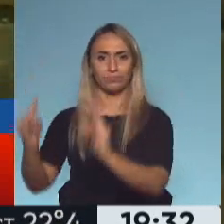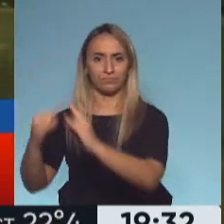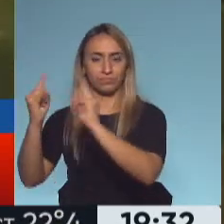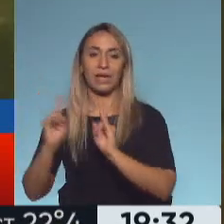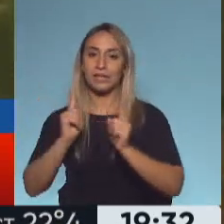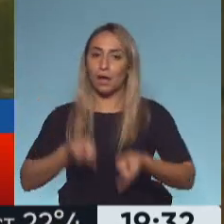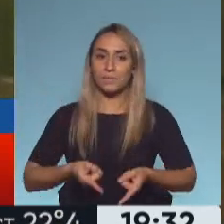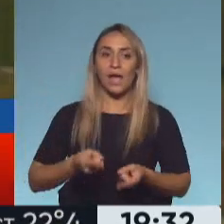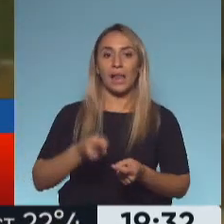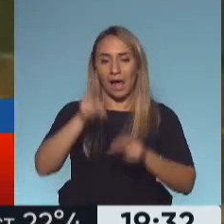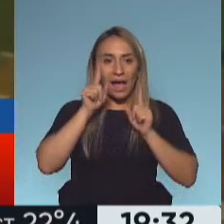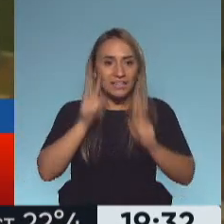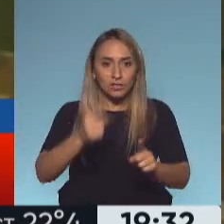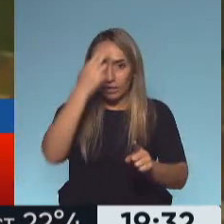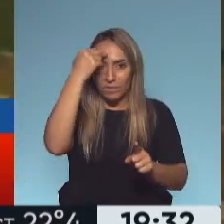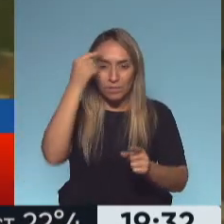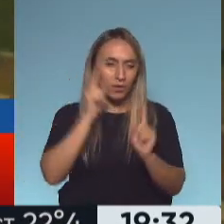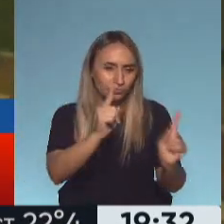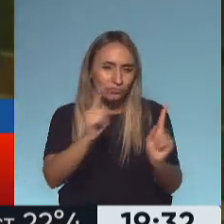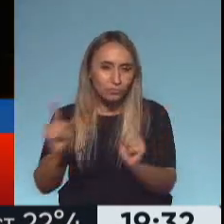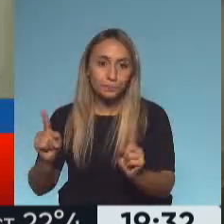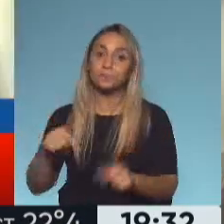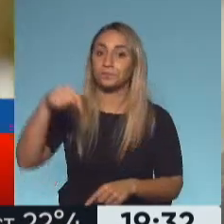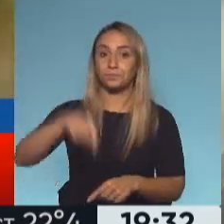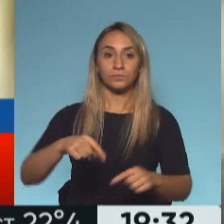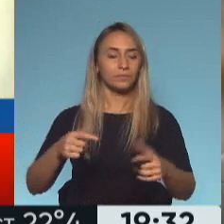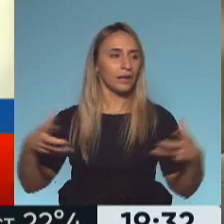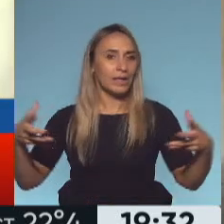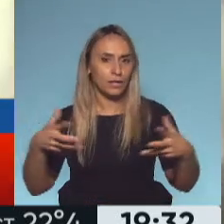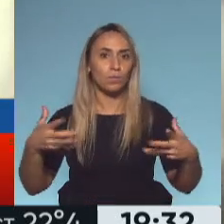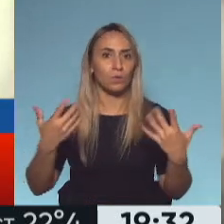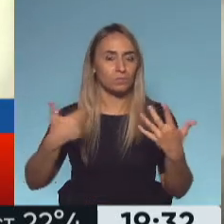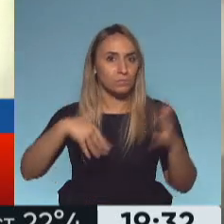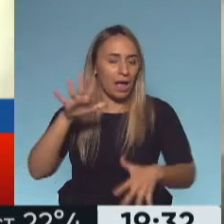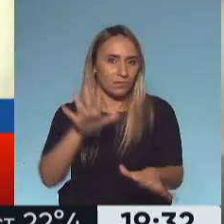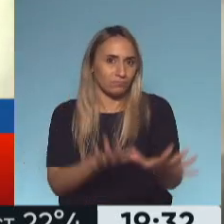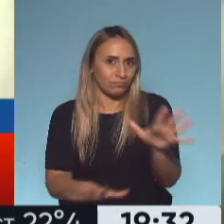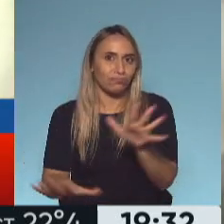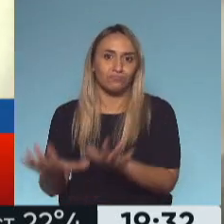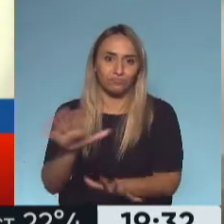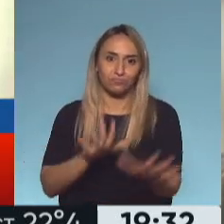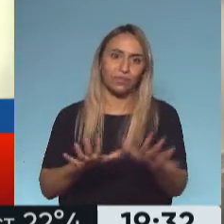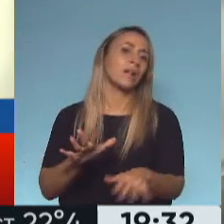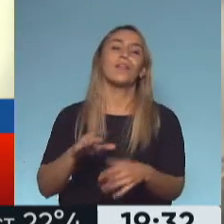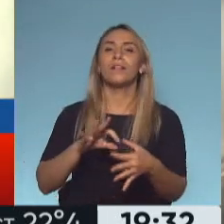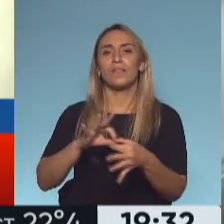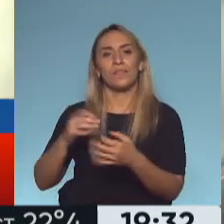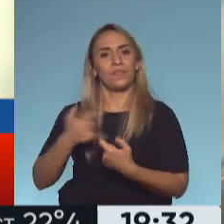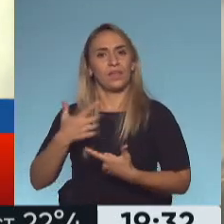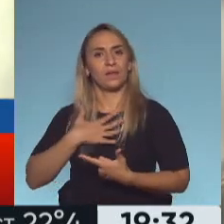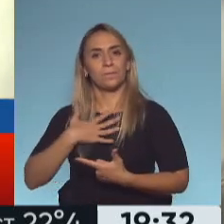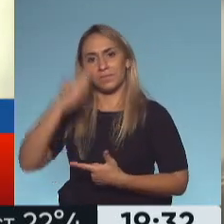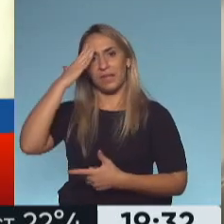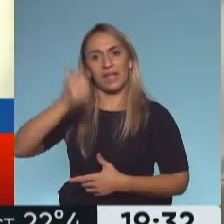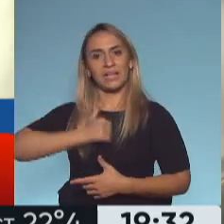horas. Este es el equipo de mayor complejidad móvil que tienen las Fuerzas Armadas, operado por el